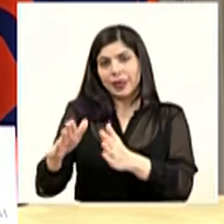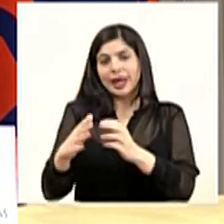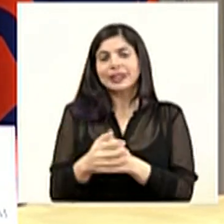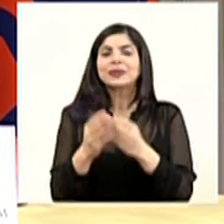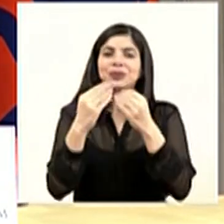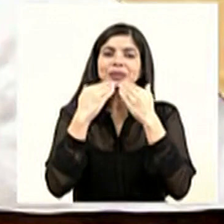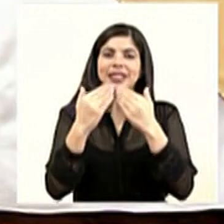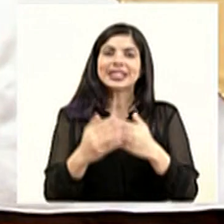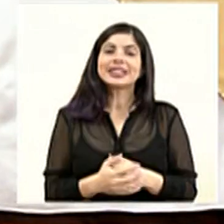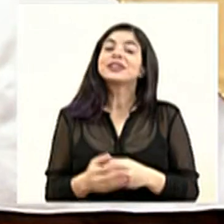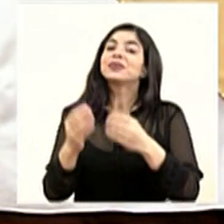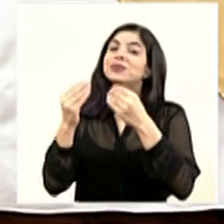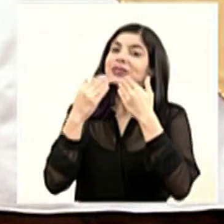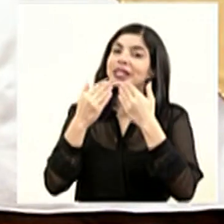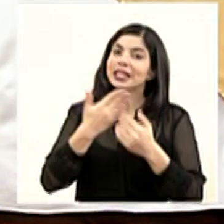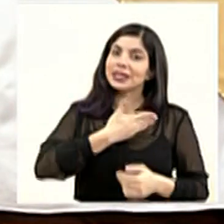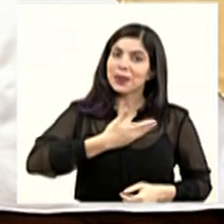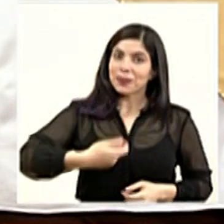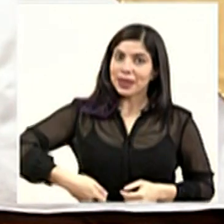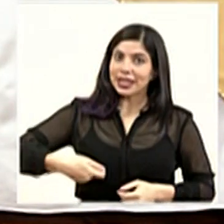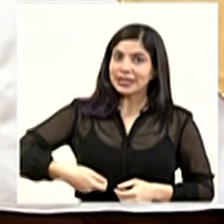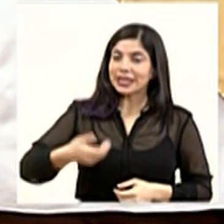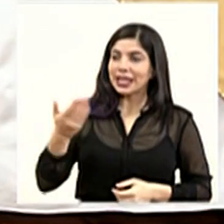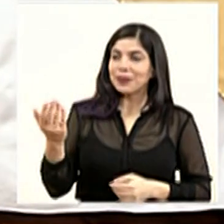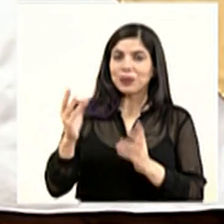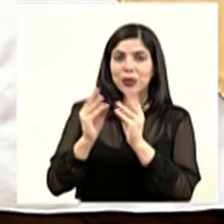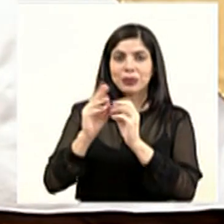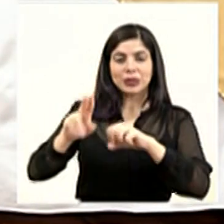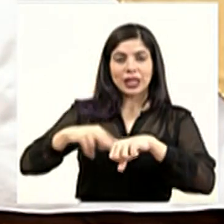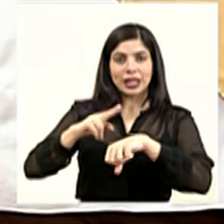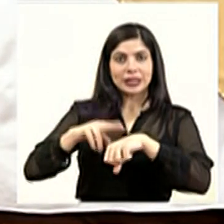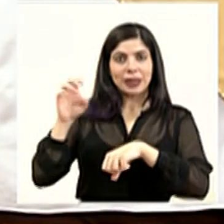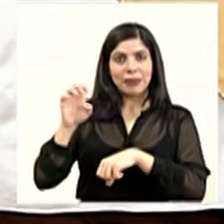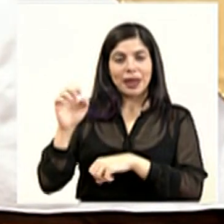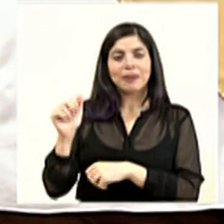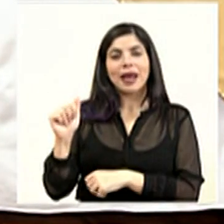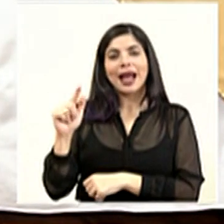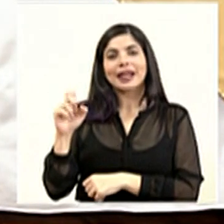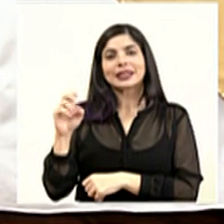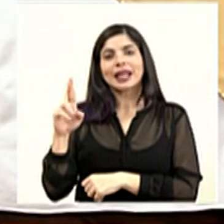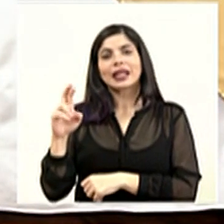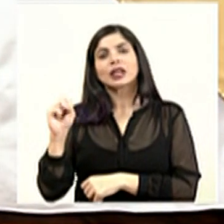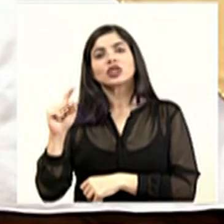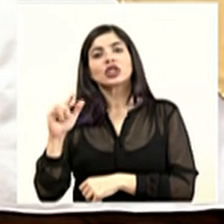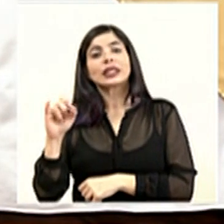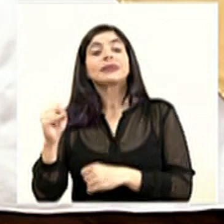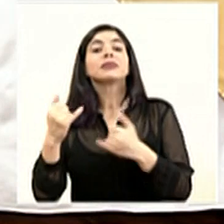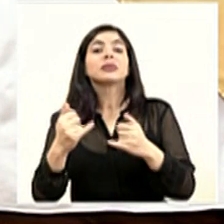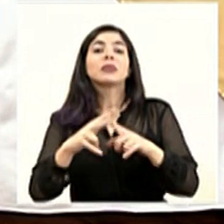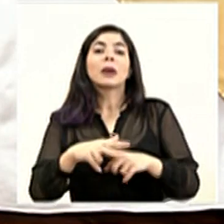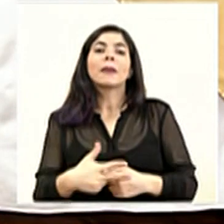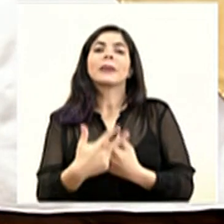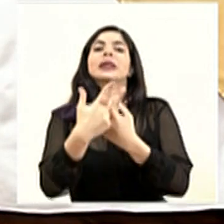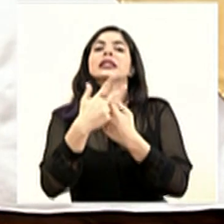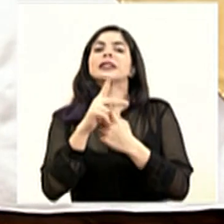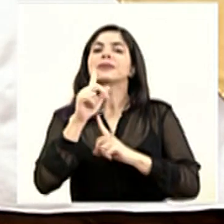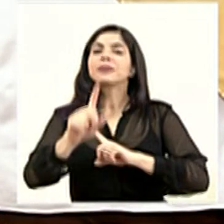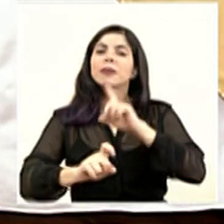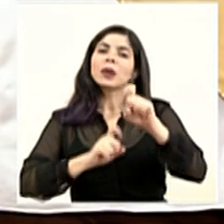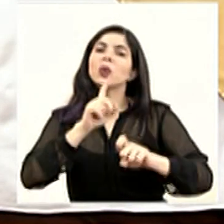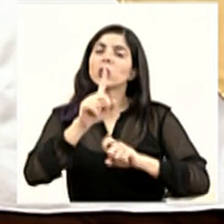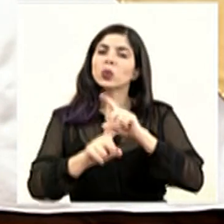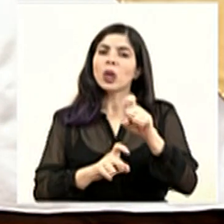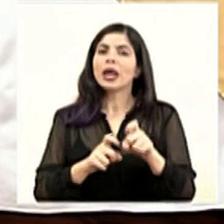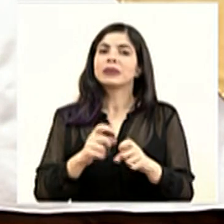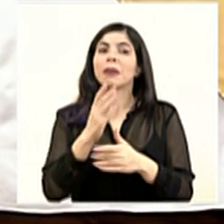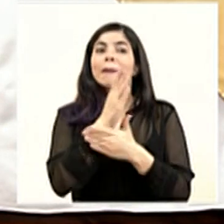Muchísimas gracias. Muchas gracias al presidente ejecutivo de la Comisión Nacional de Emergencia, don Alexander Solís. Iniciamos con el periodo de consultas